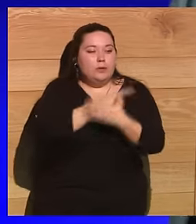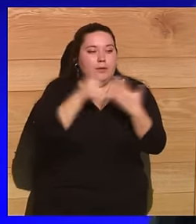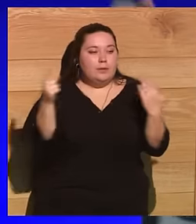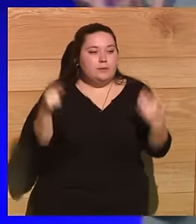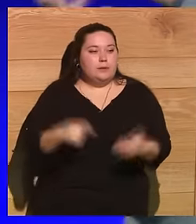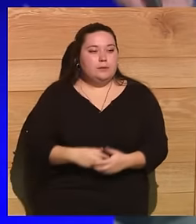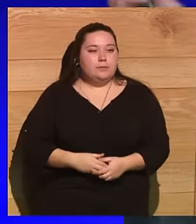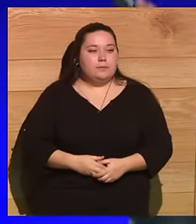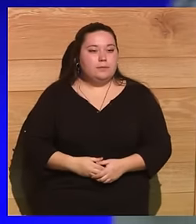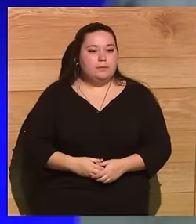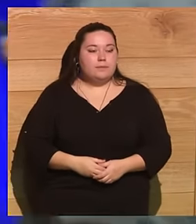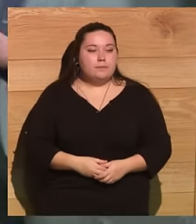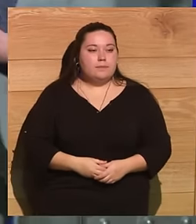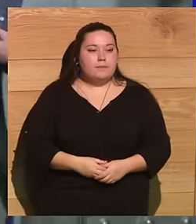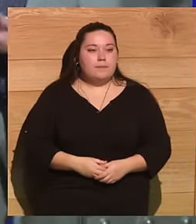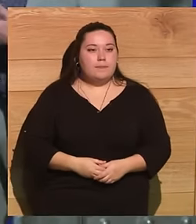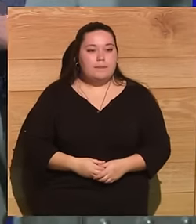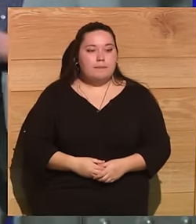XVI.